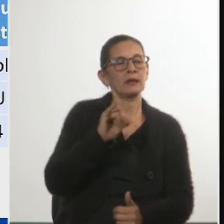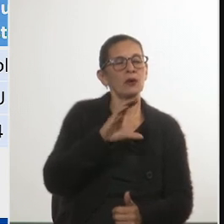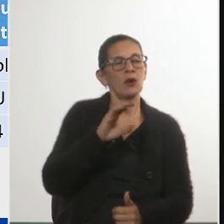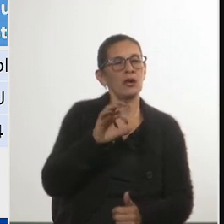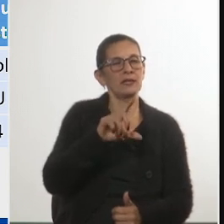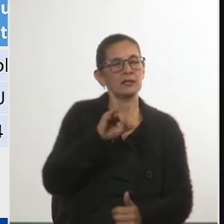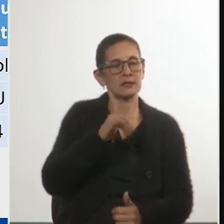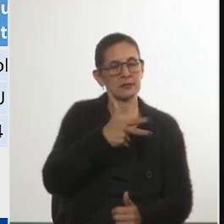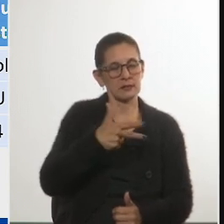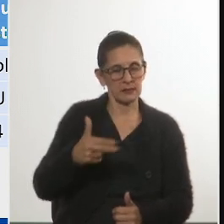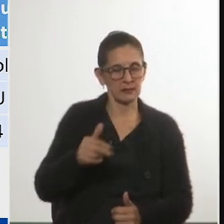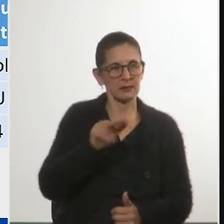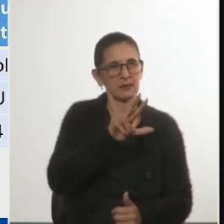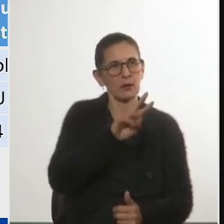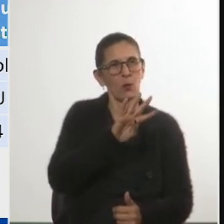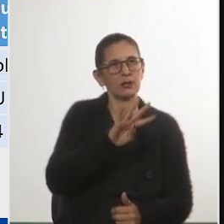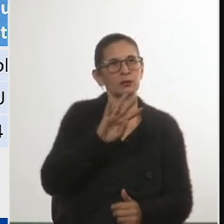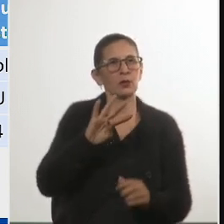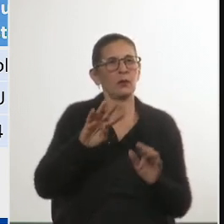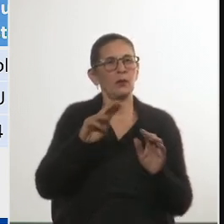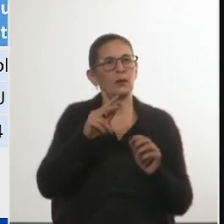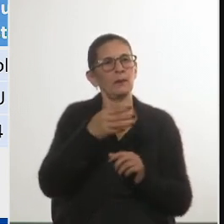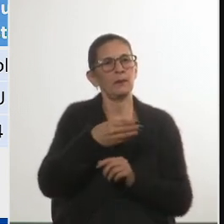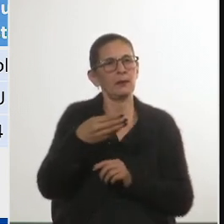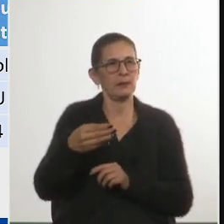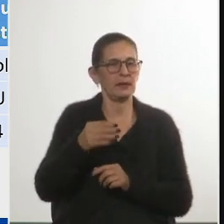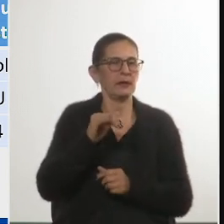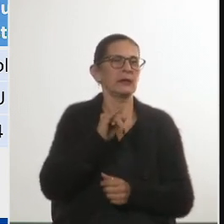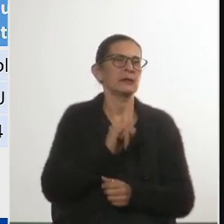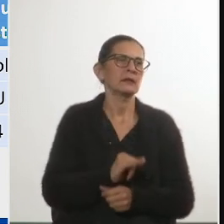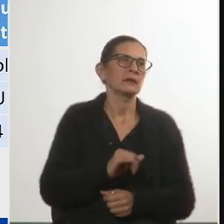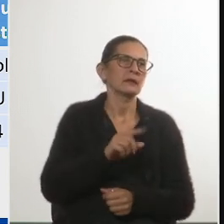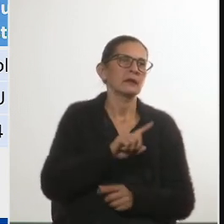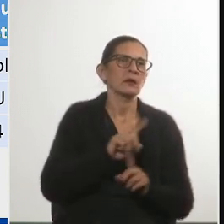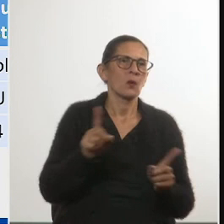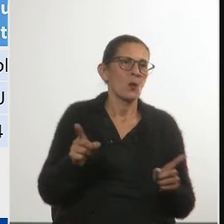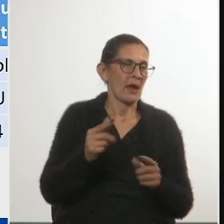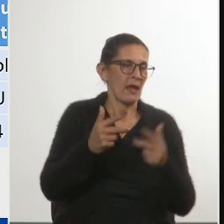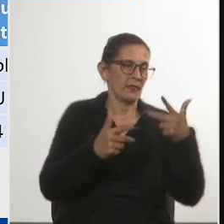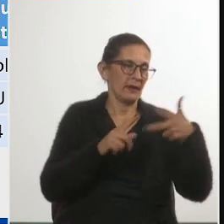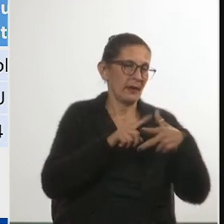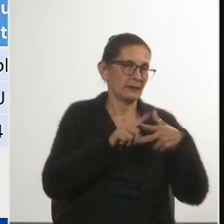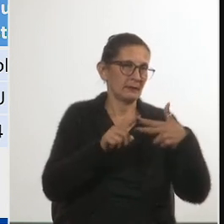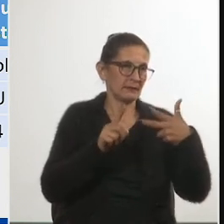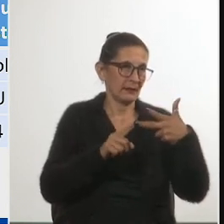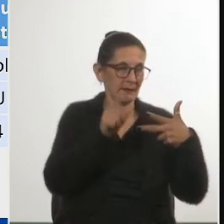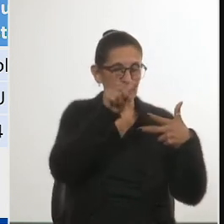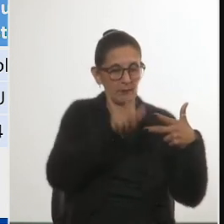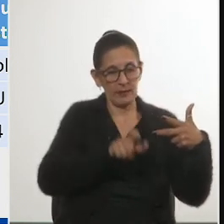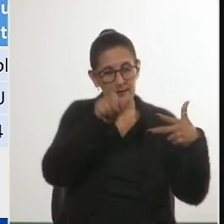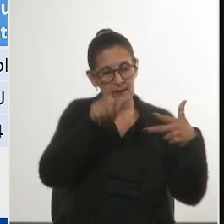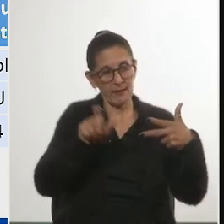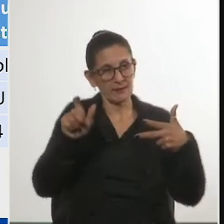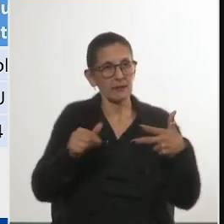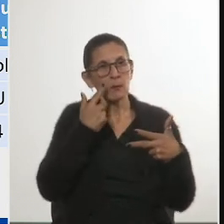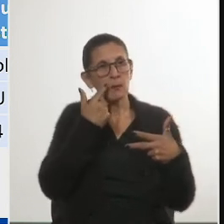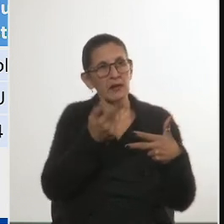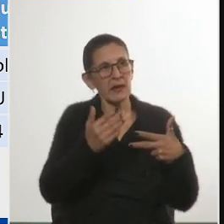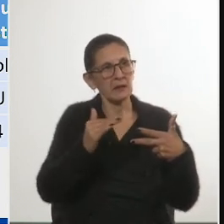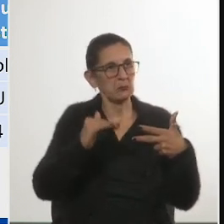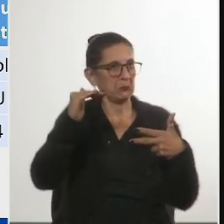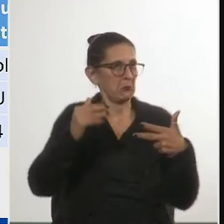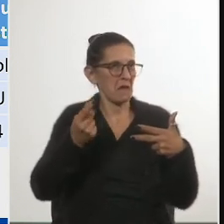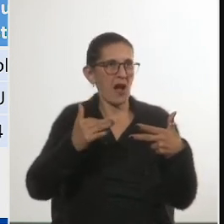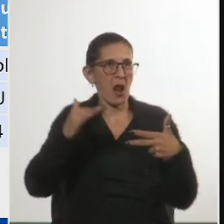TU 44.4LB o 44.6LB, ninguna de las 3 líneas de muestreo mostró valores